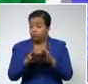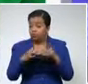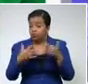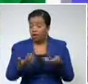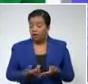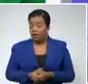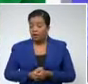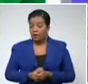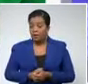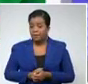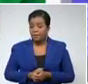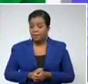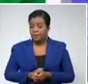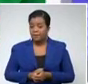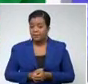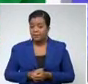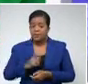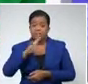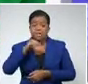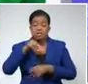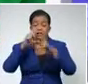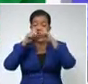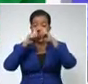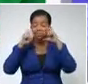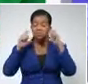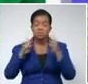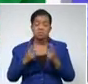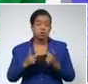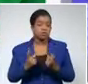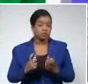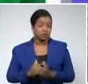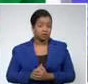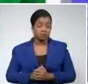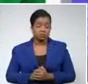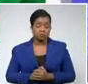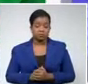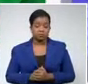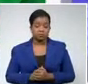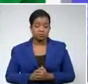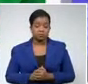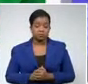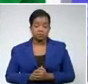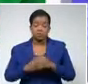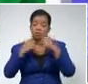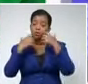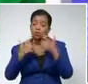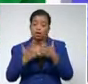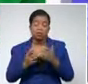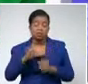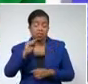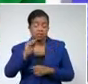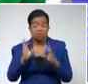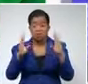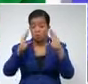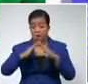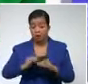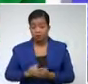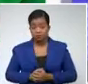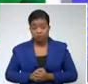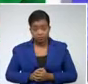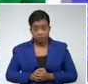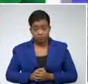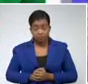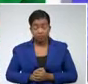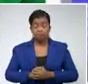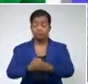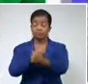la utilización del nasobuco, que se considera que no es importante. Se podrán imaginar los riesgos que